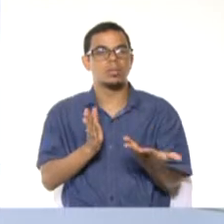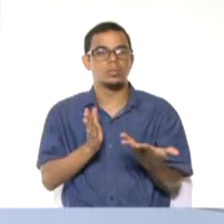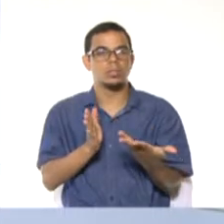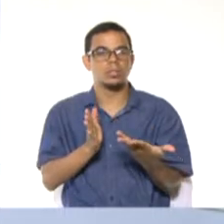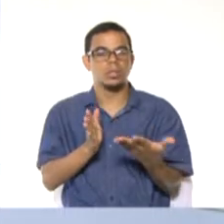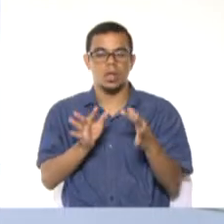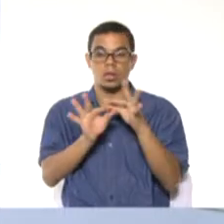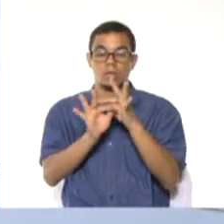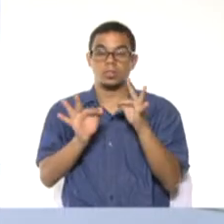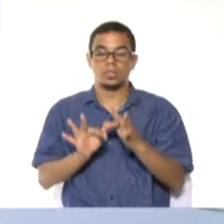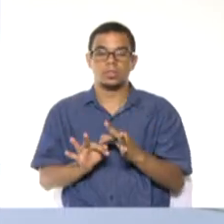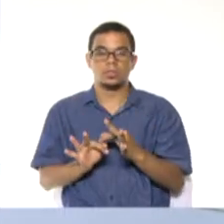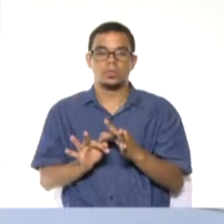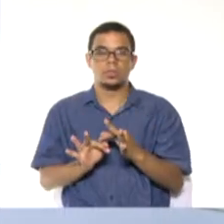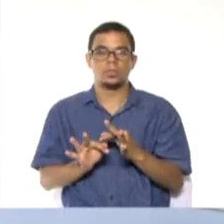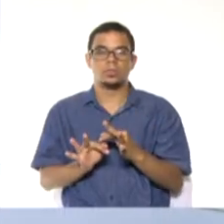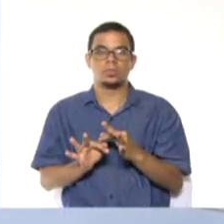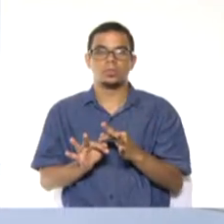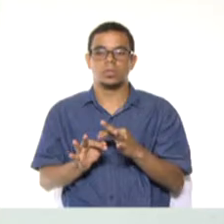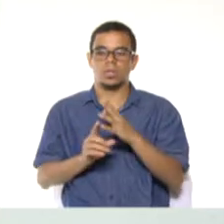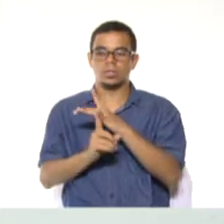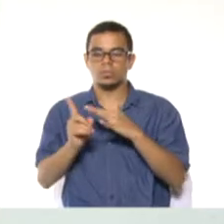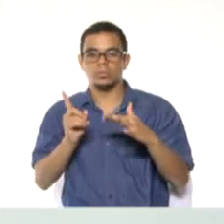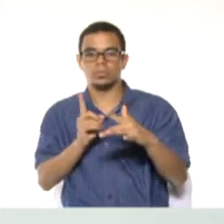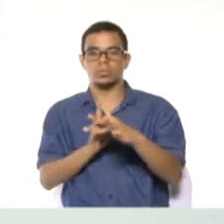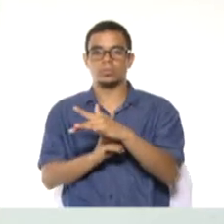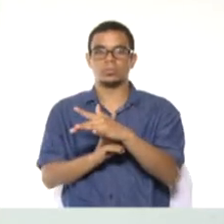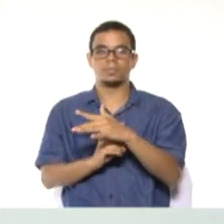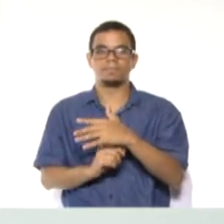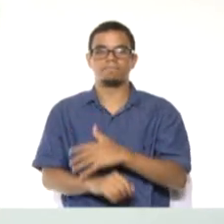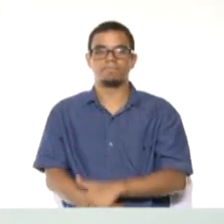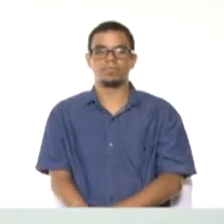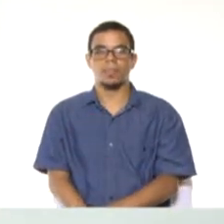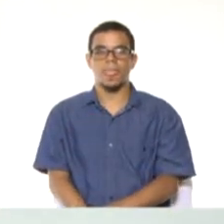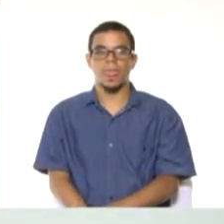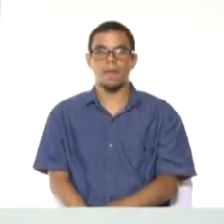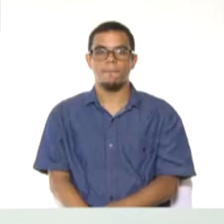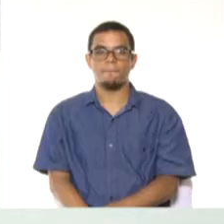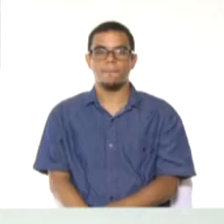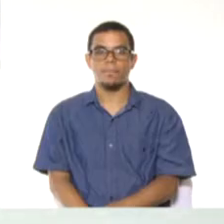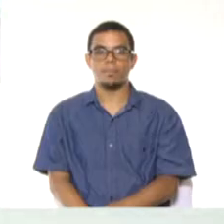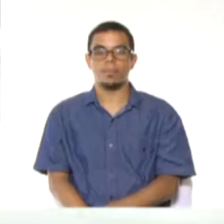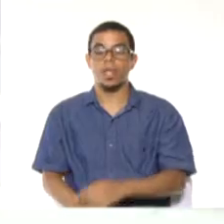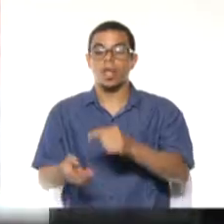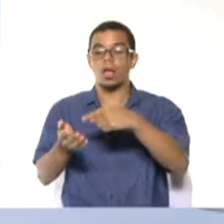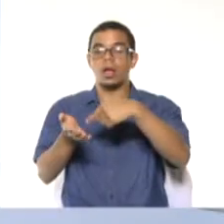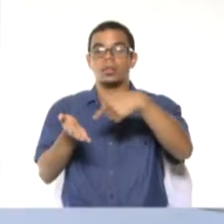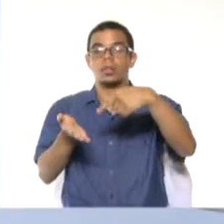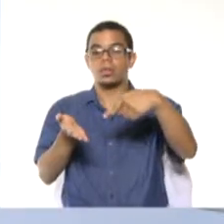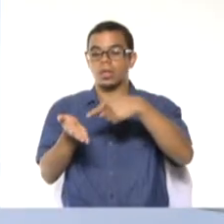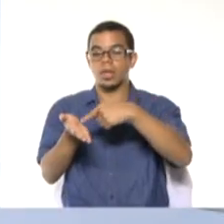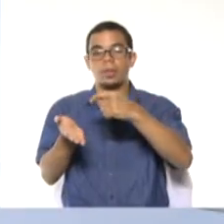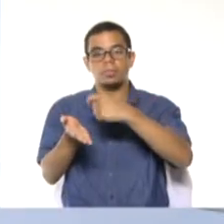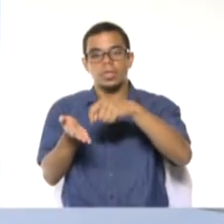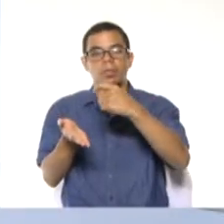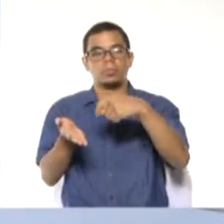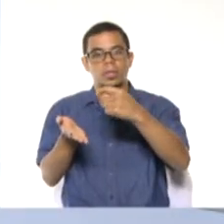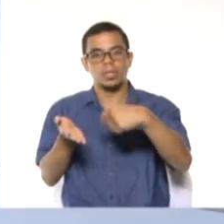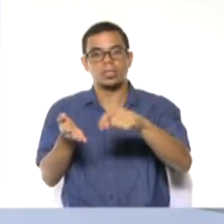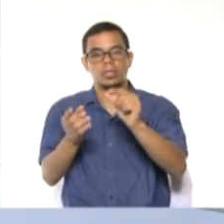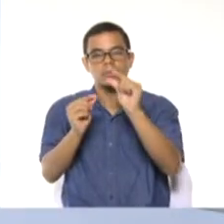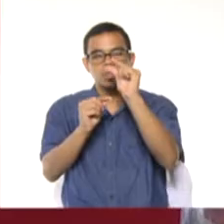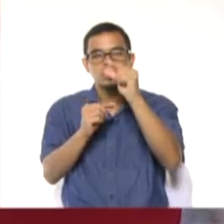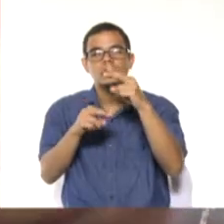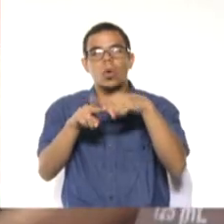formas. La podemos encontrar en la naturaleza bajo formas. Tenemos en forma de grafito, ¿ok? En el lápiz, en forma